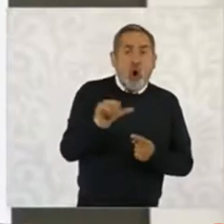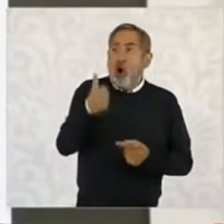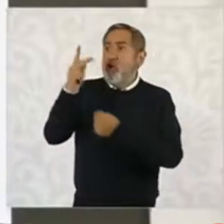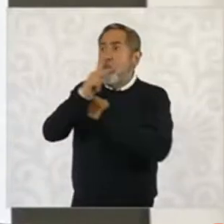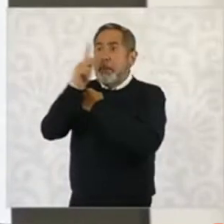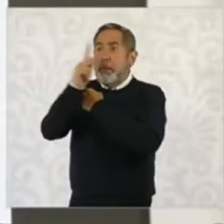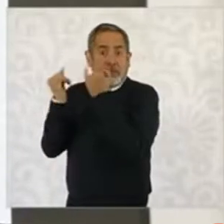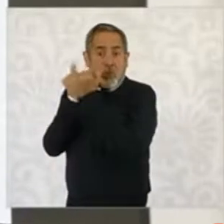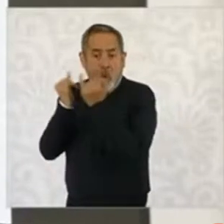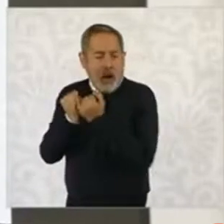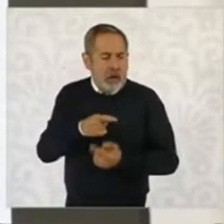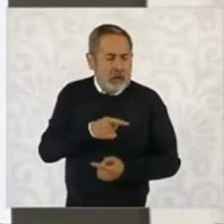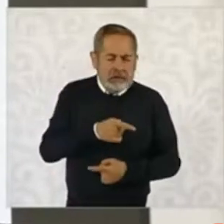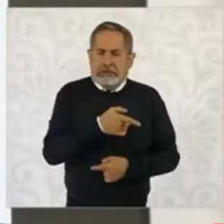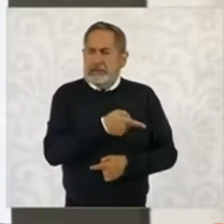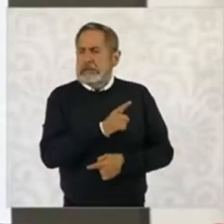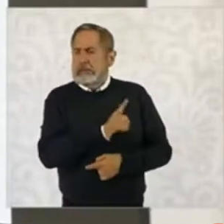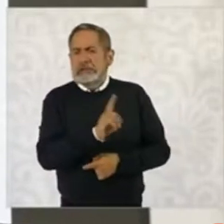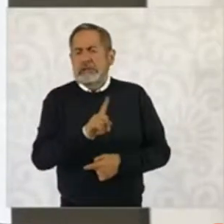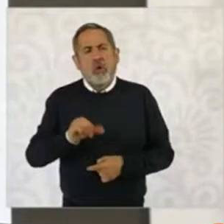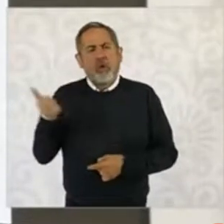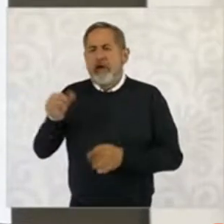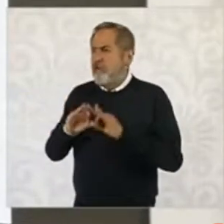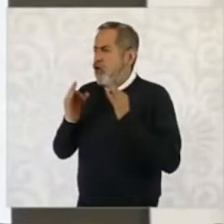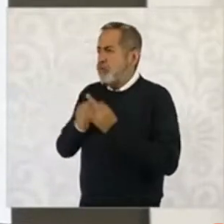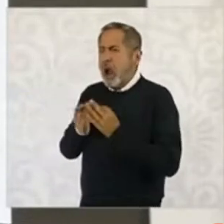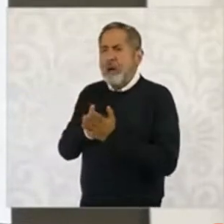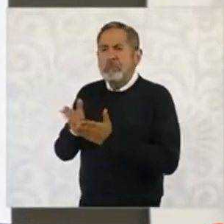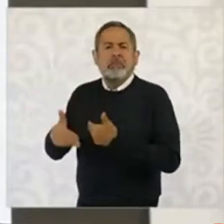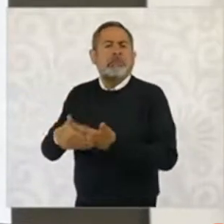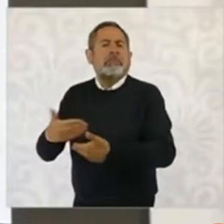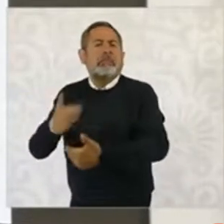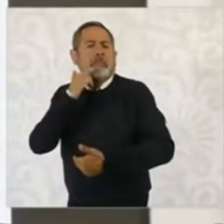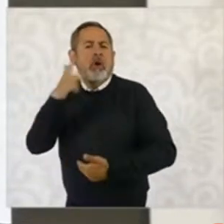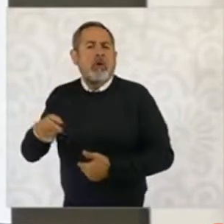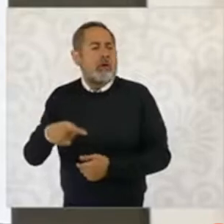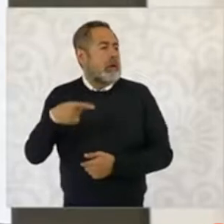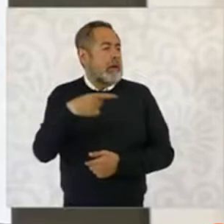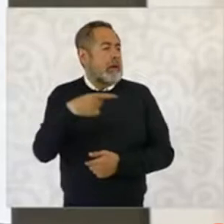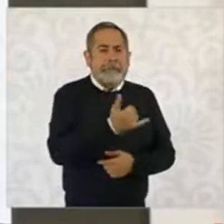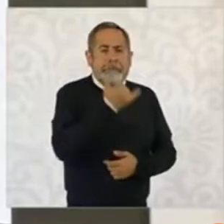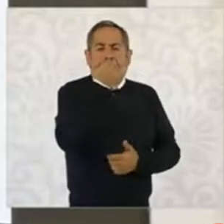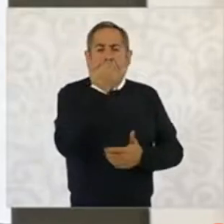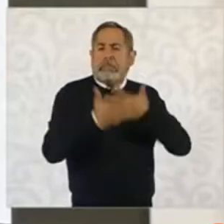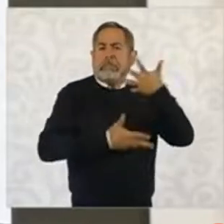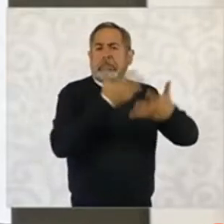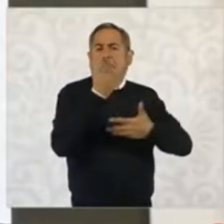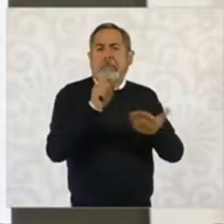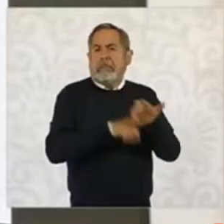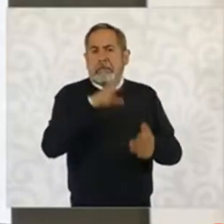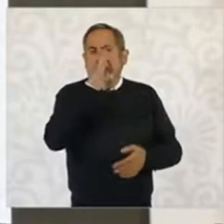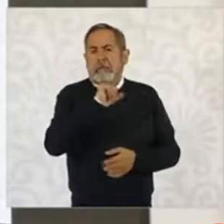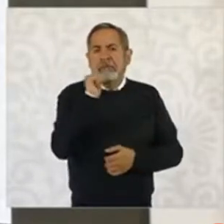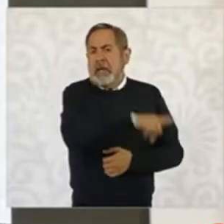como estas optaron por opciones distintas para rescatar la economía.